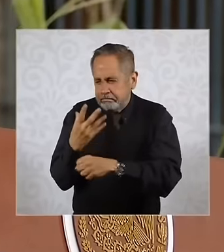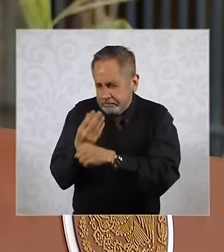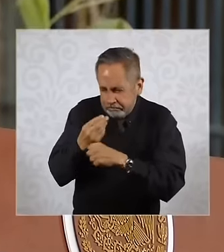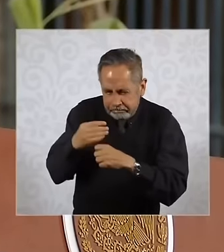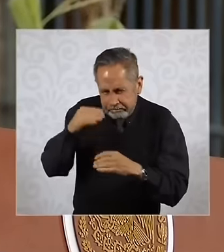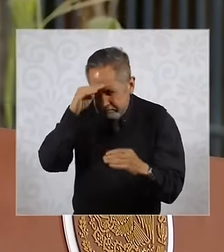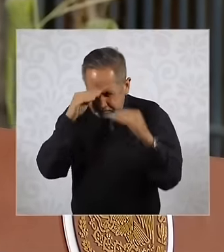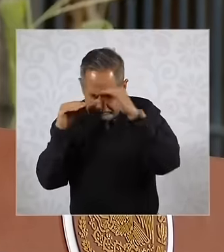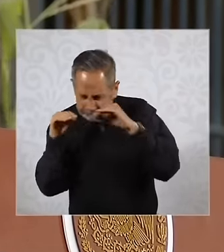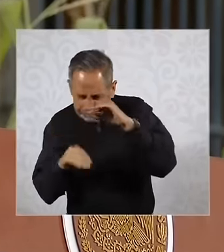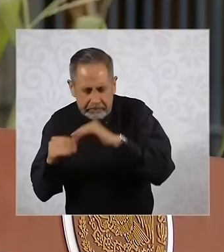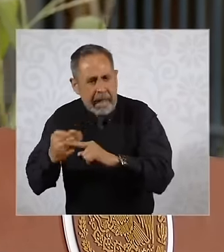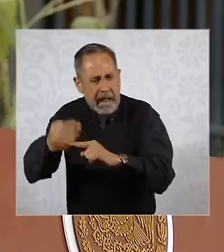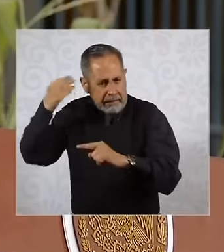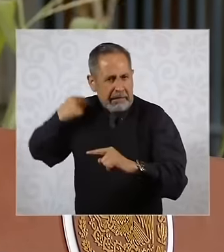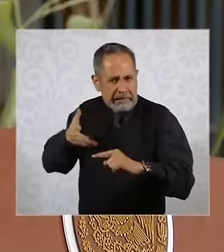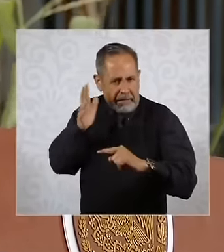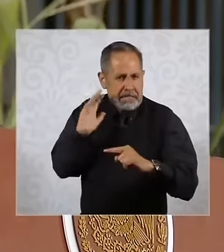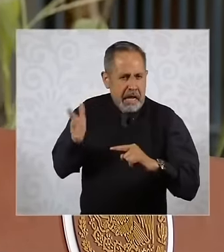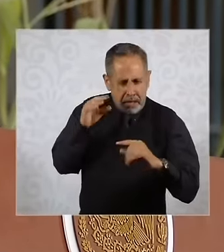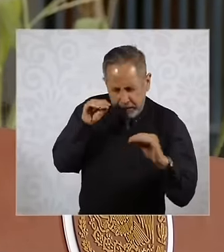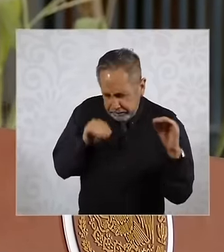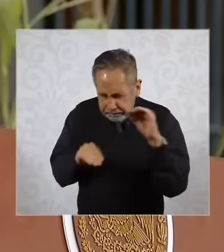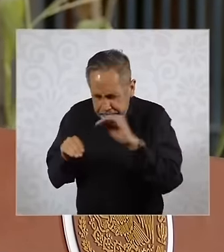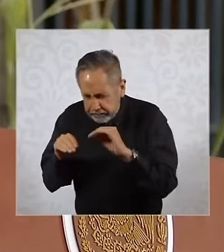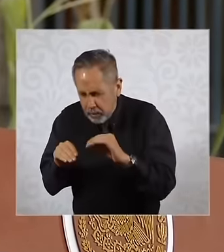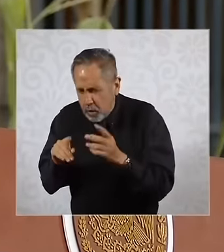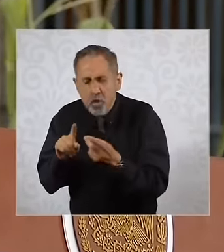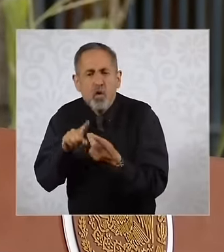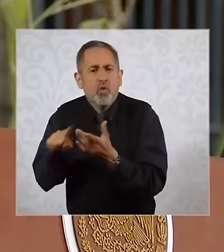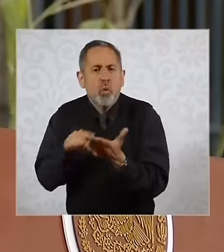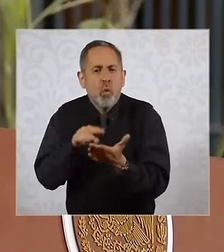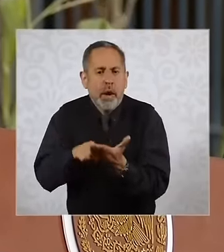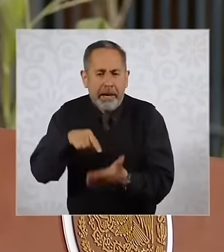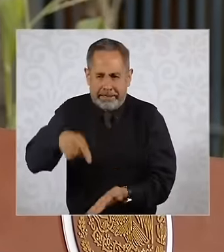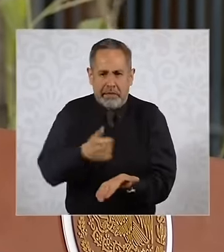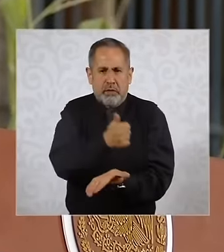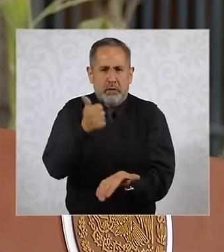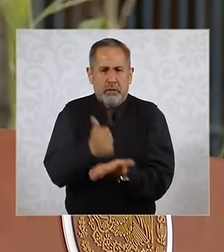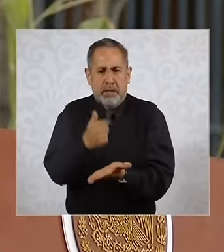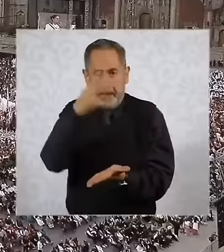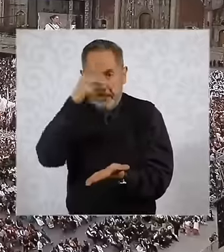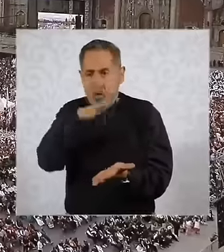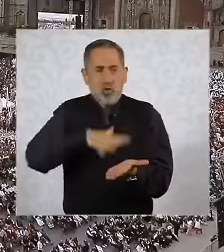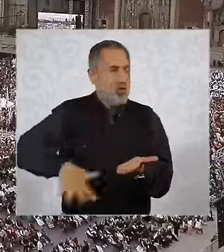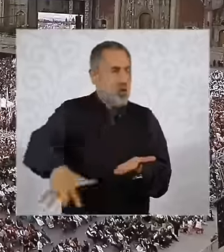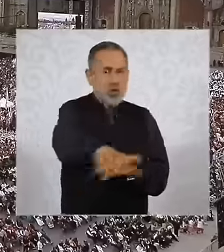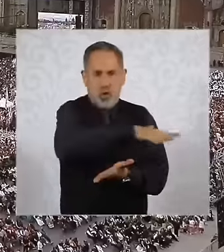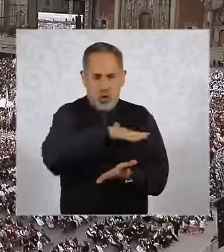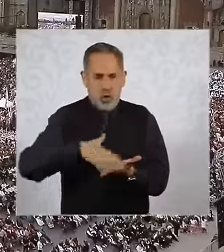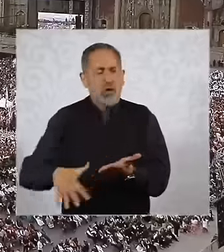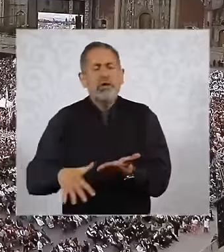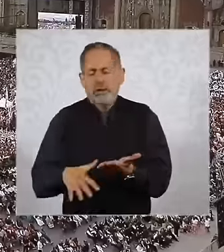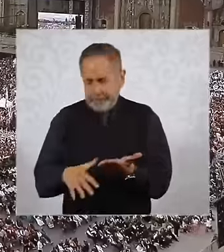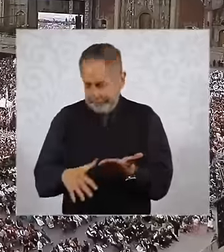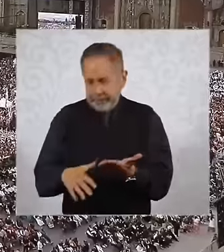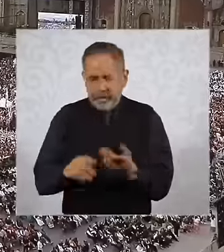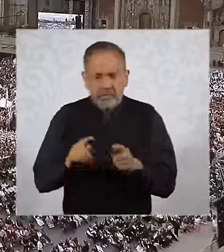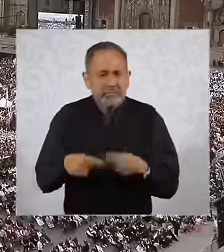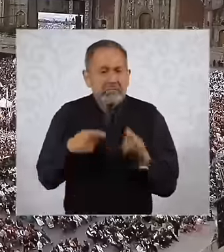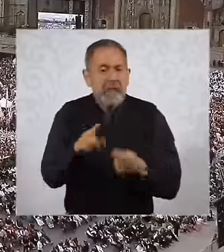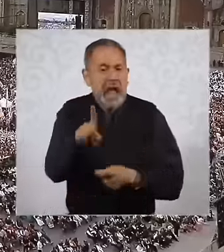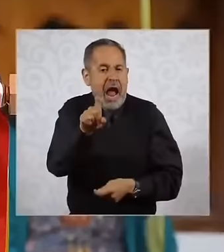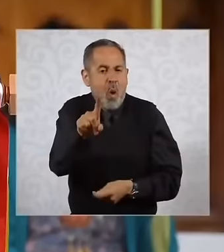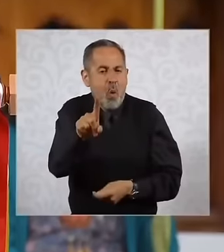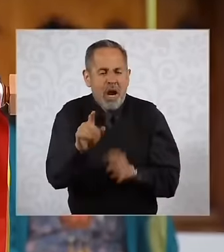desarrollando desde hace meses para la zona metropolitana del Valle de México. Vamos a garantizar el acceso